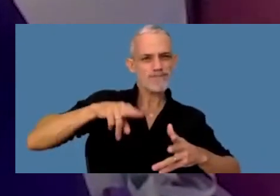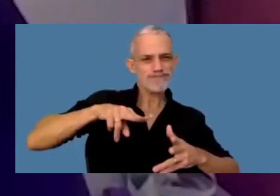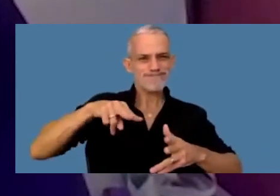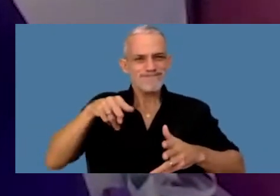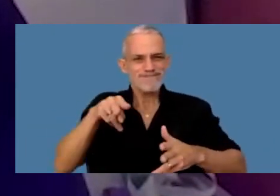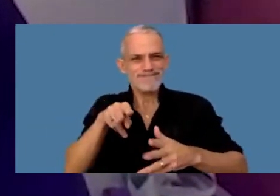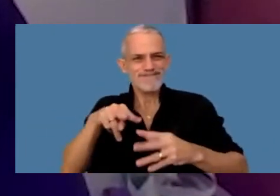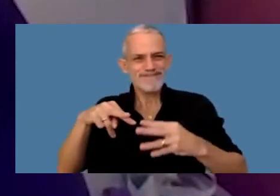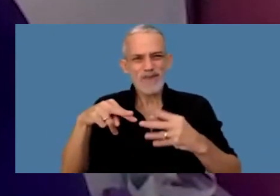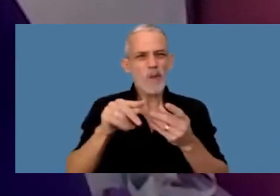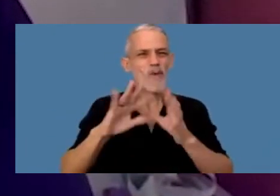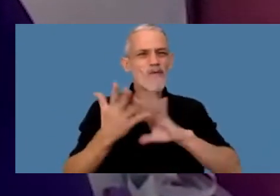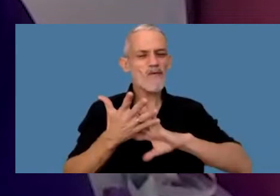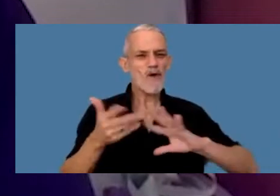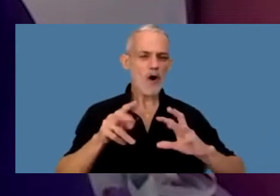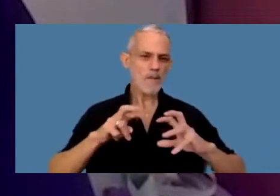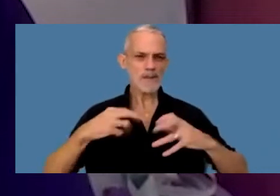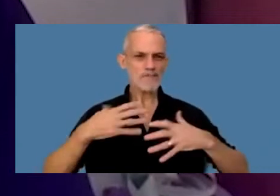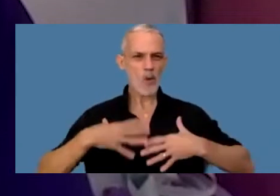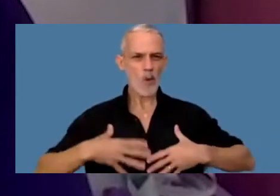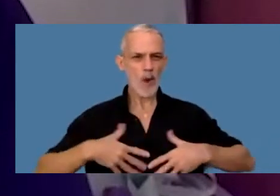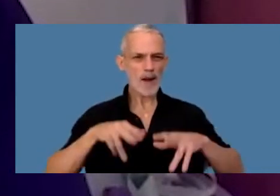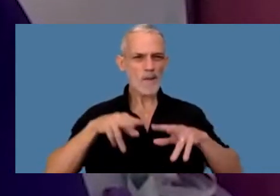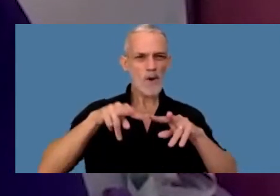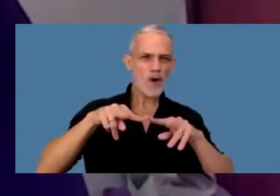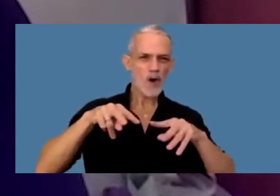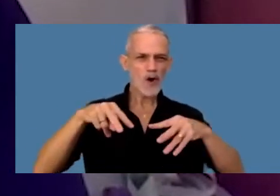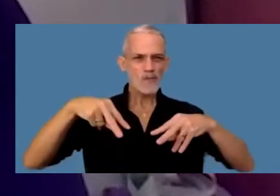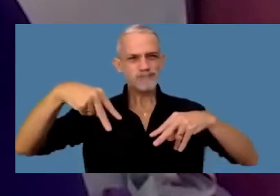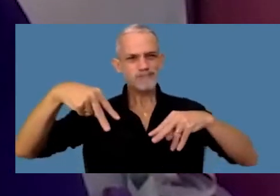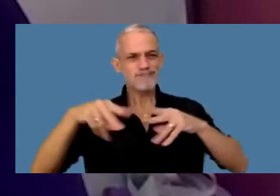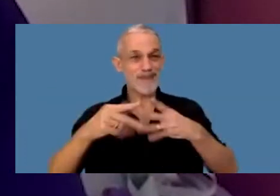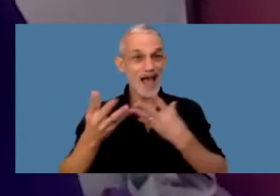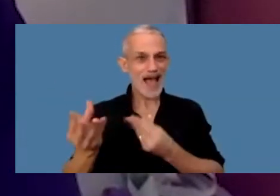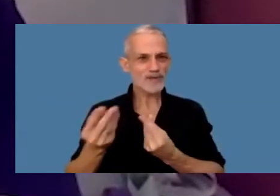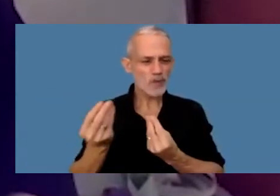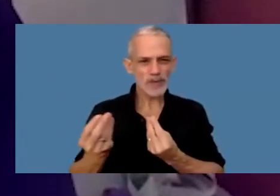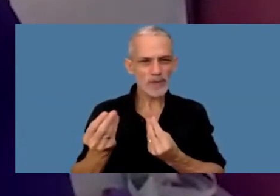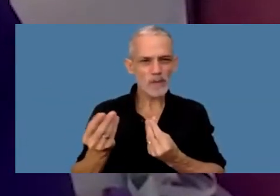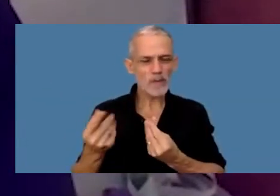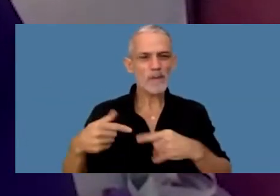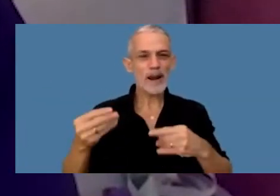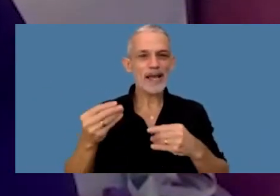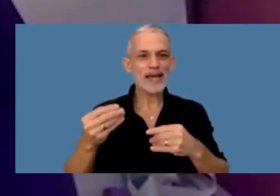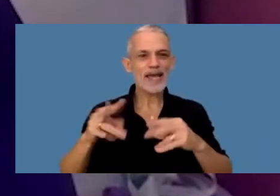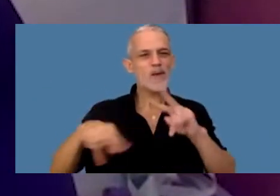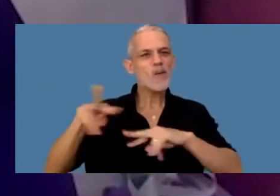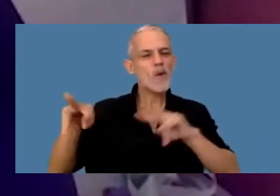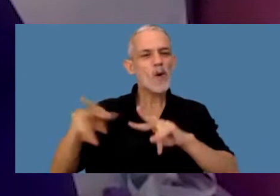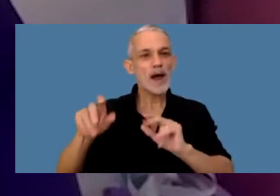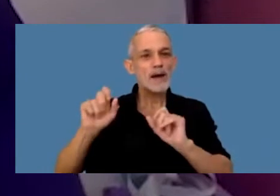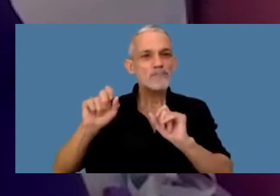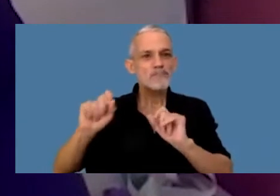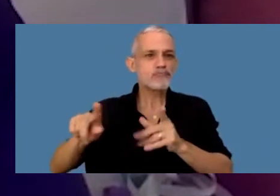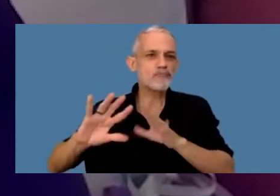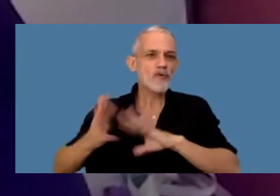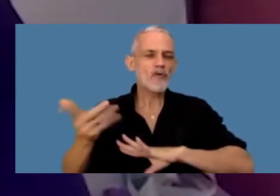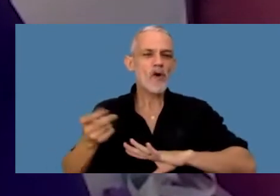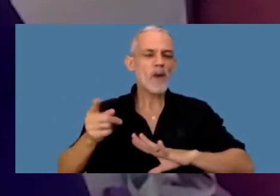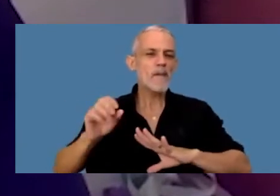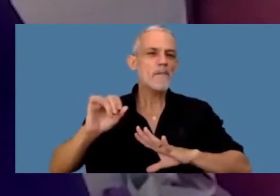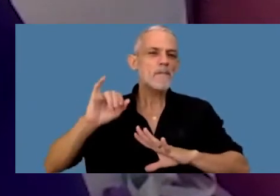para darle, tratar de enseñarle en todo lo que es la etapa previa, durante